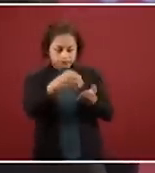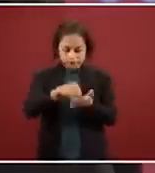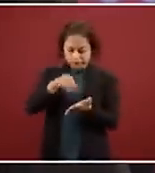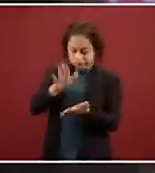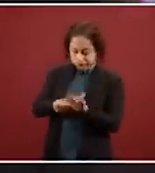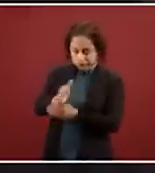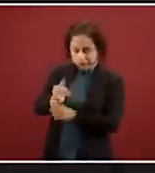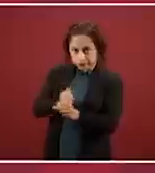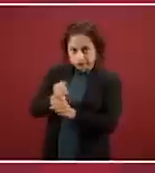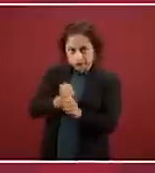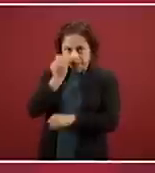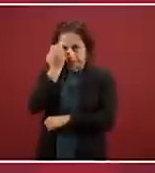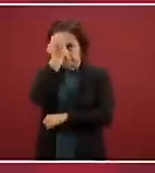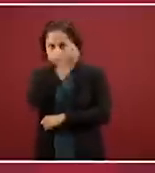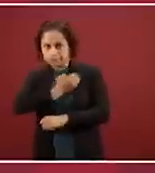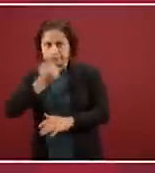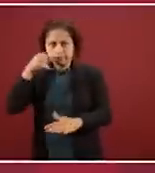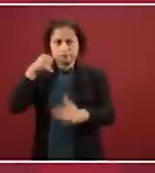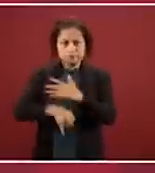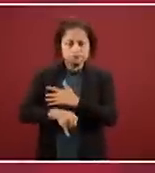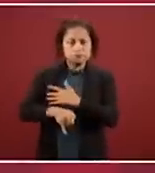haciendo análisis profundos